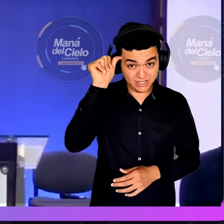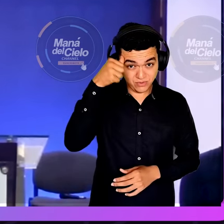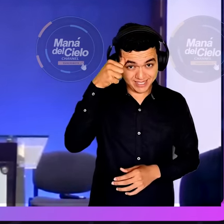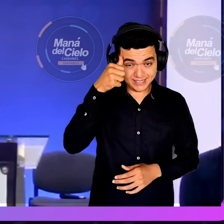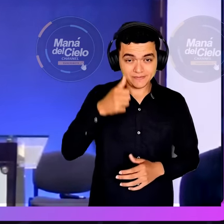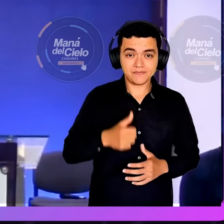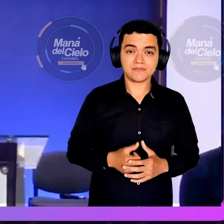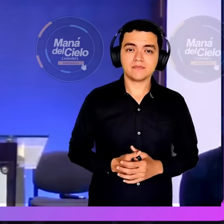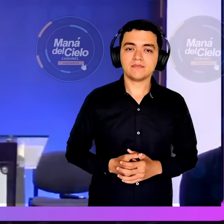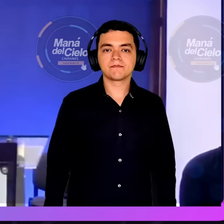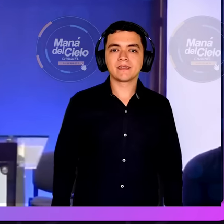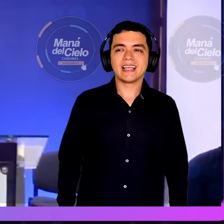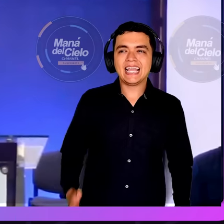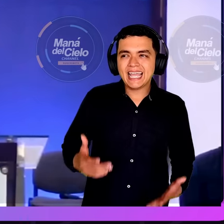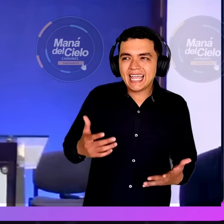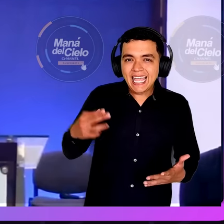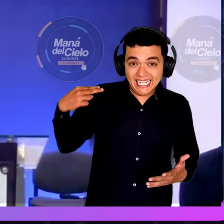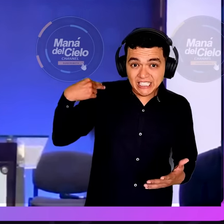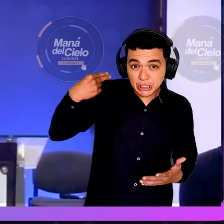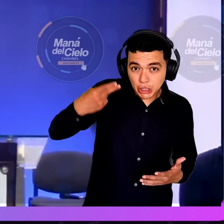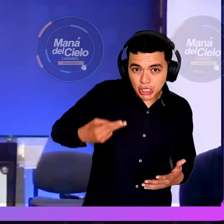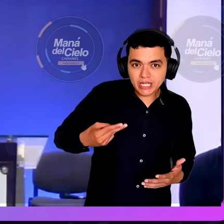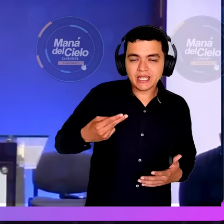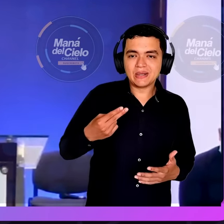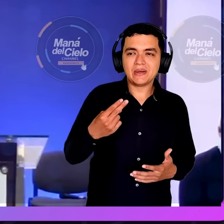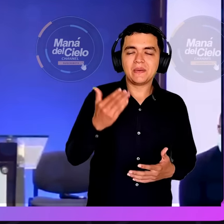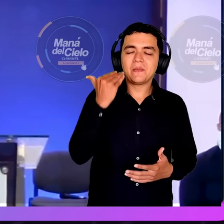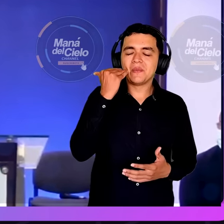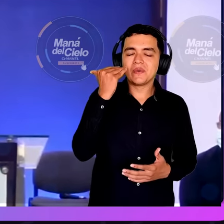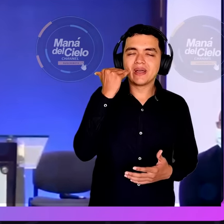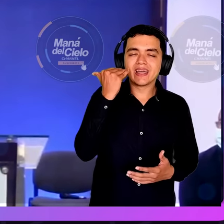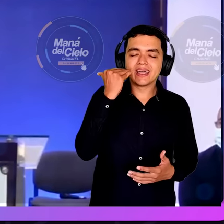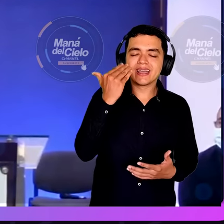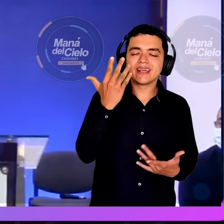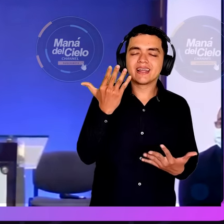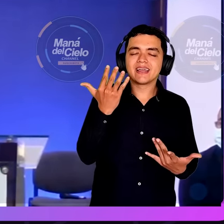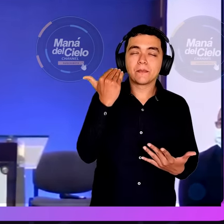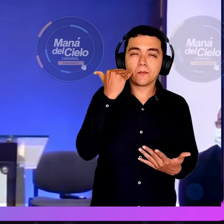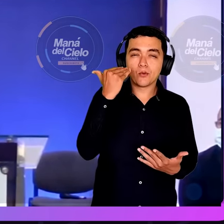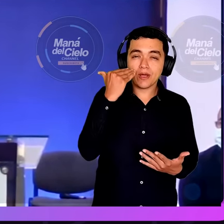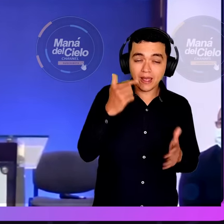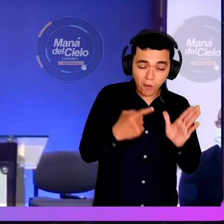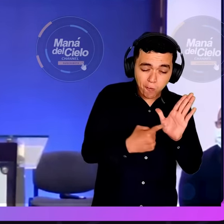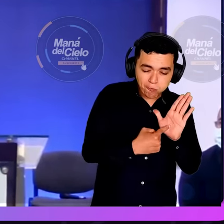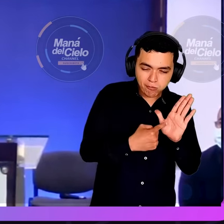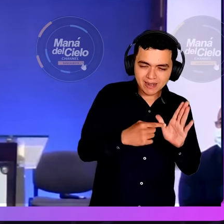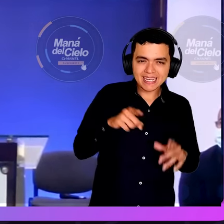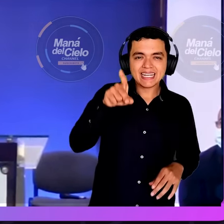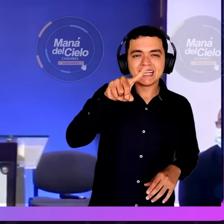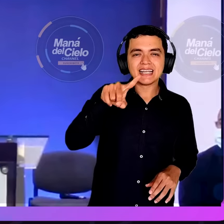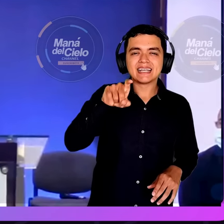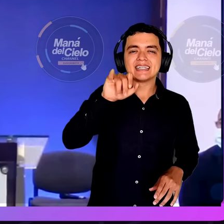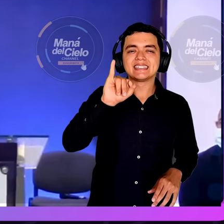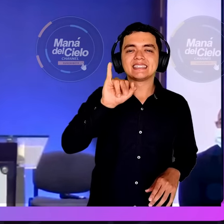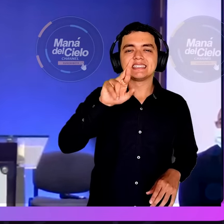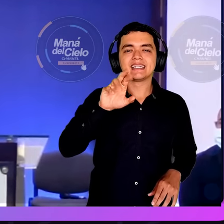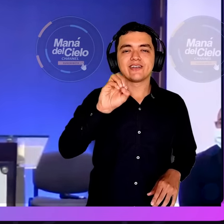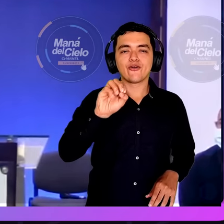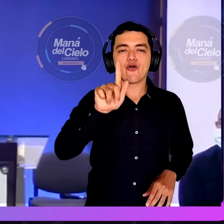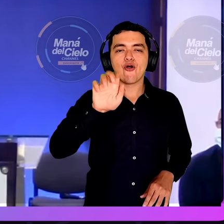maravilloso, Señor. Y usted dice una palabra y dice otra, es orar. Pero clamar es hacer algo como específico. Por ejemplo,